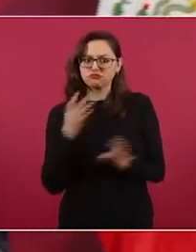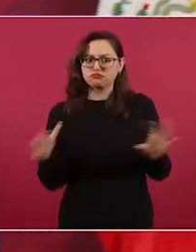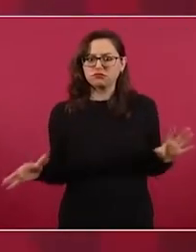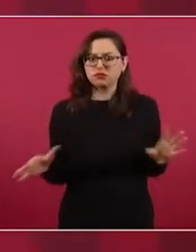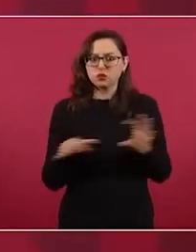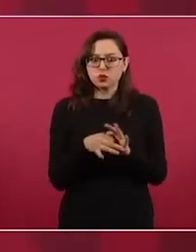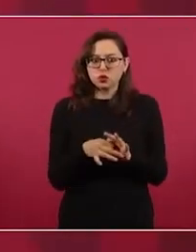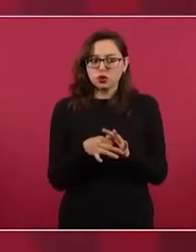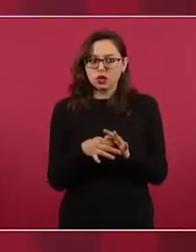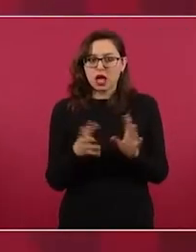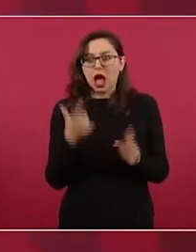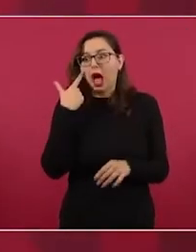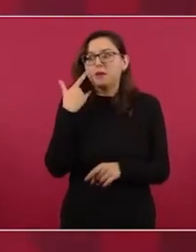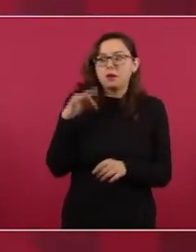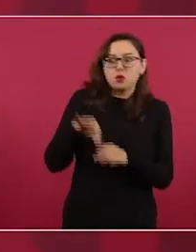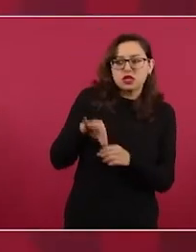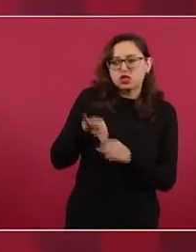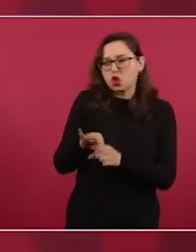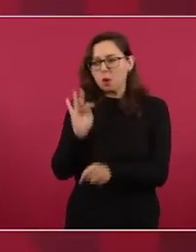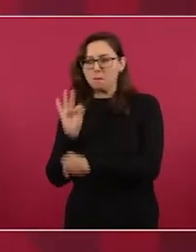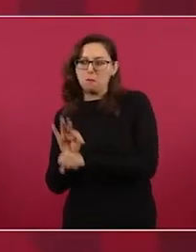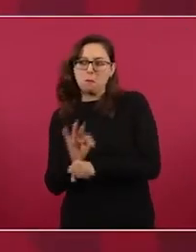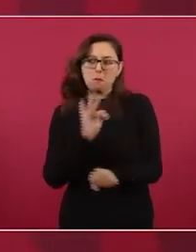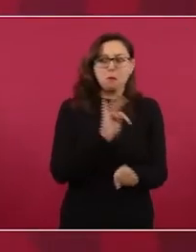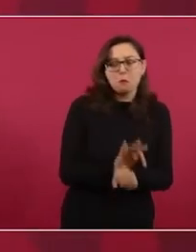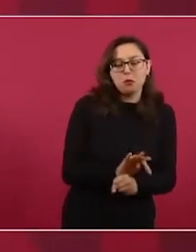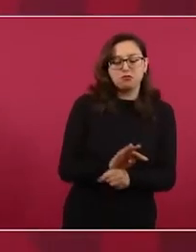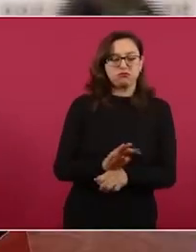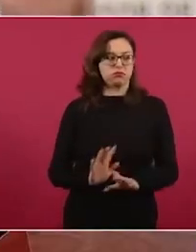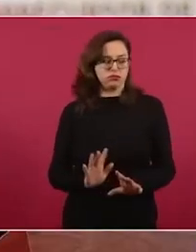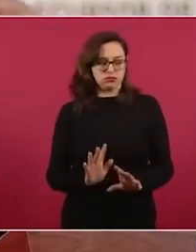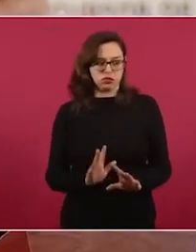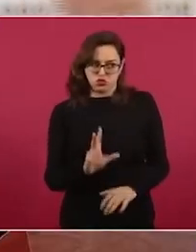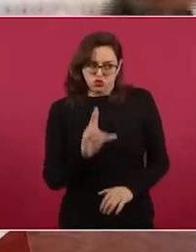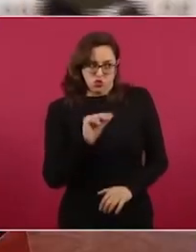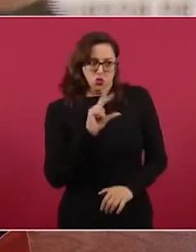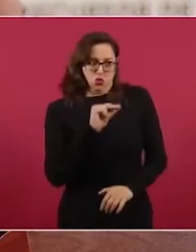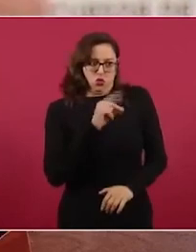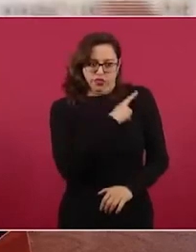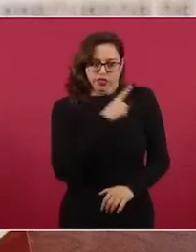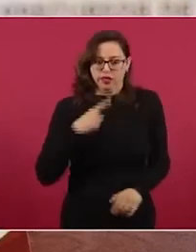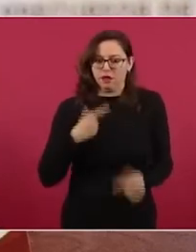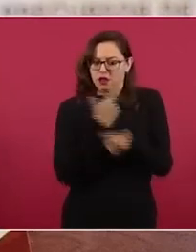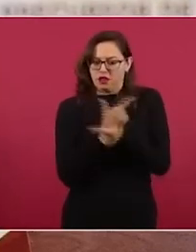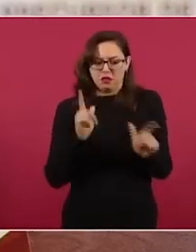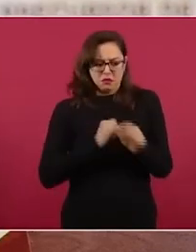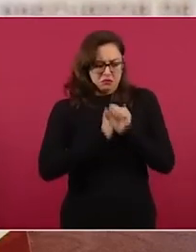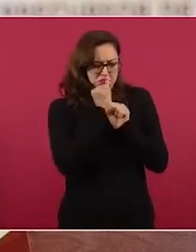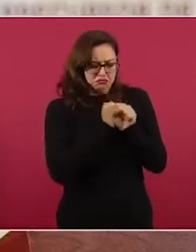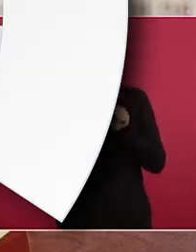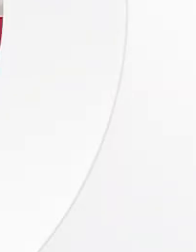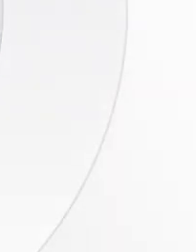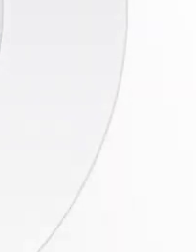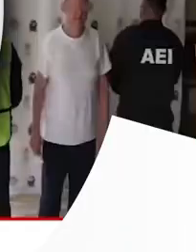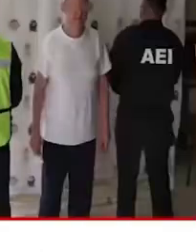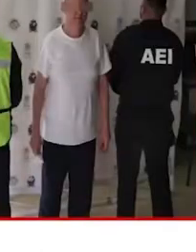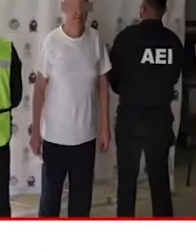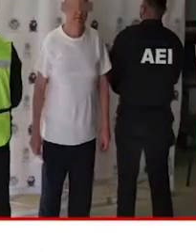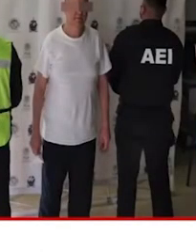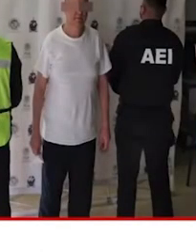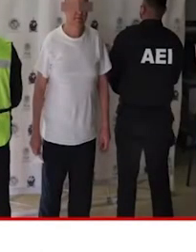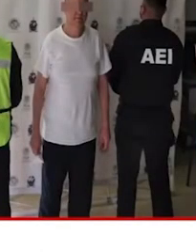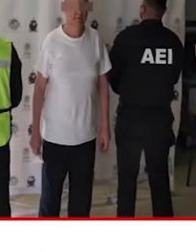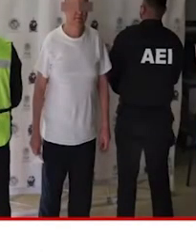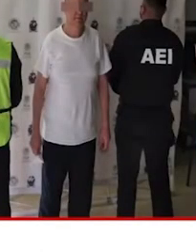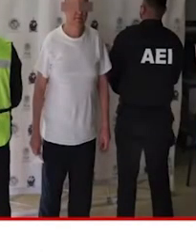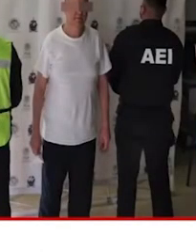cuando conviene electoralmente. No, se hace una investigación y sale. Es el